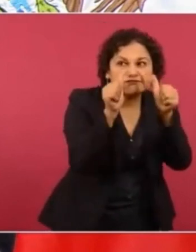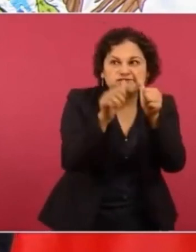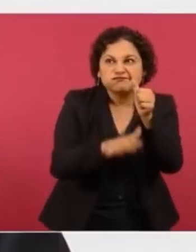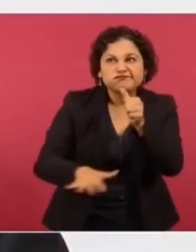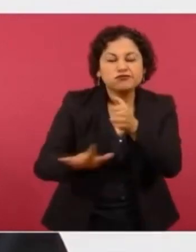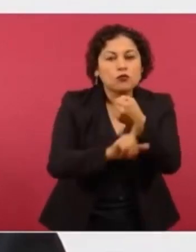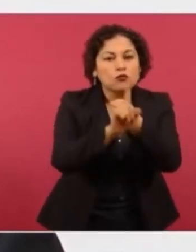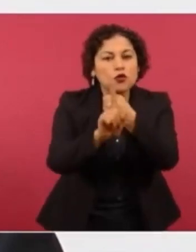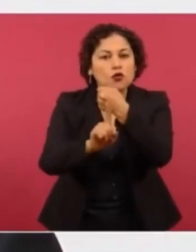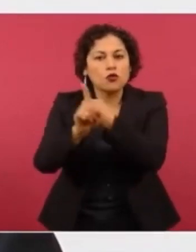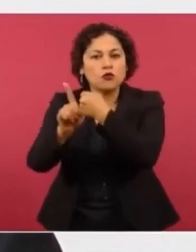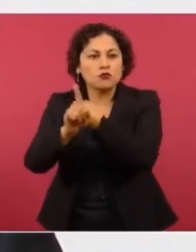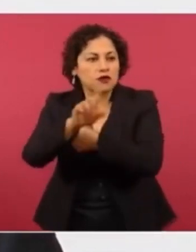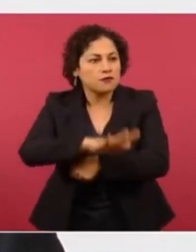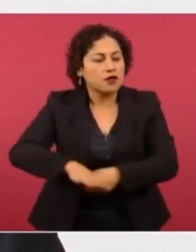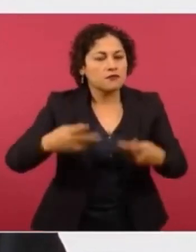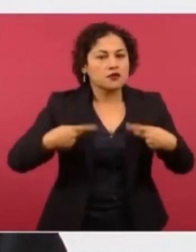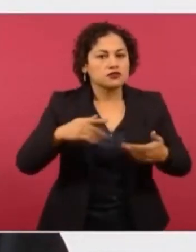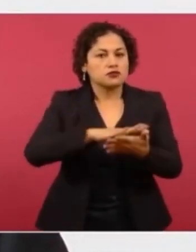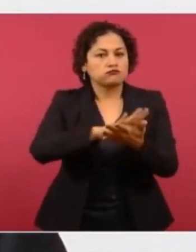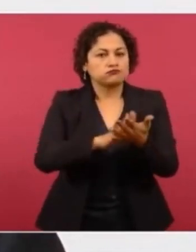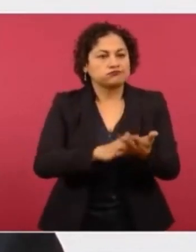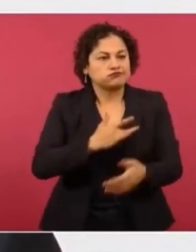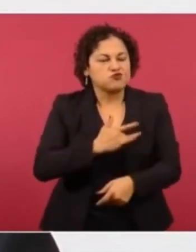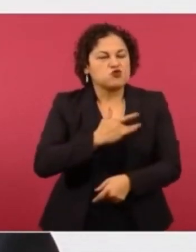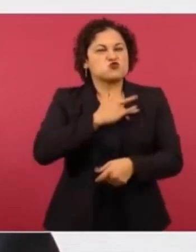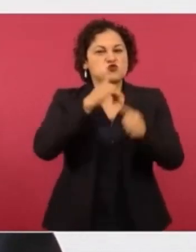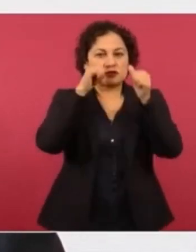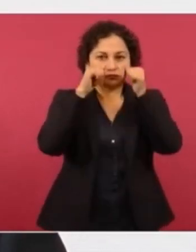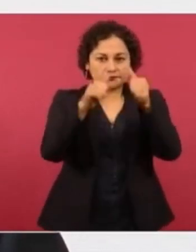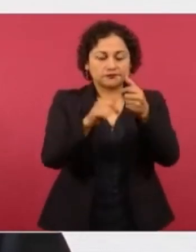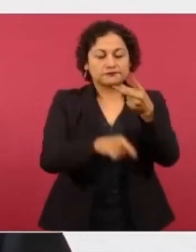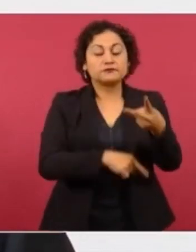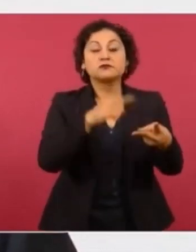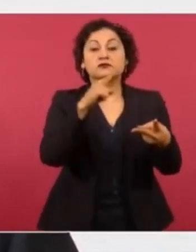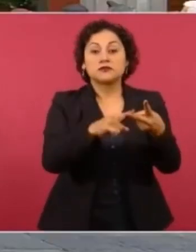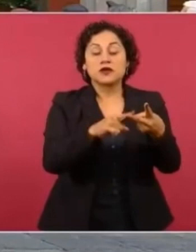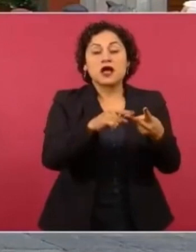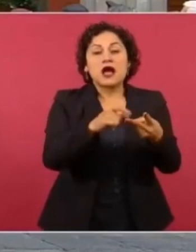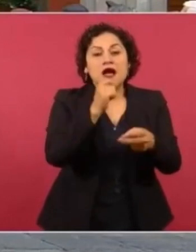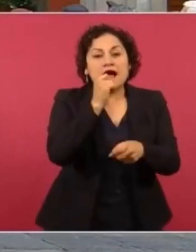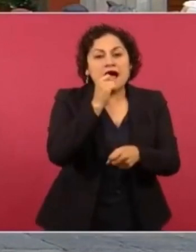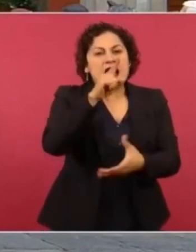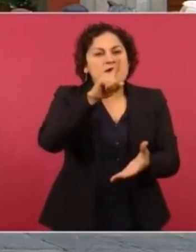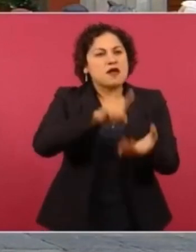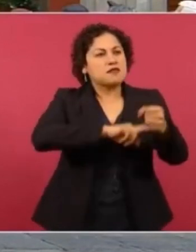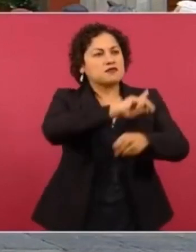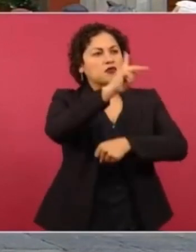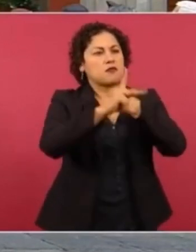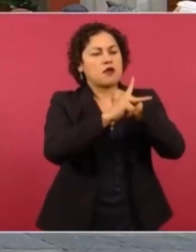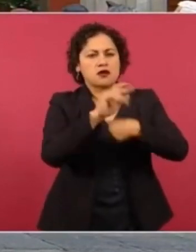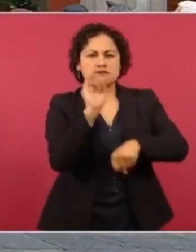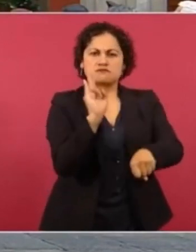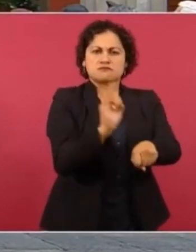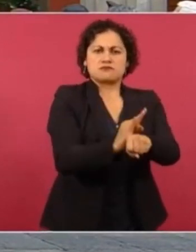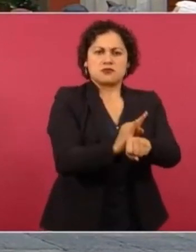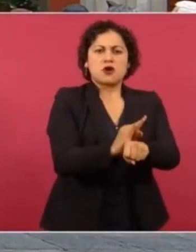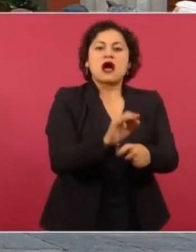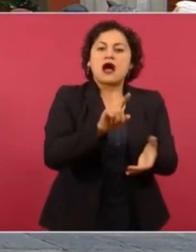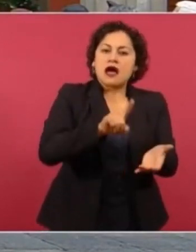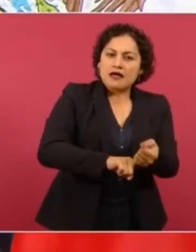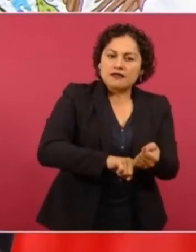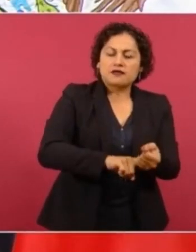a las clases populares un espíritu Cívico que buscaba reformar al país a través de mecanismos